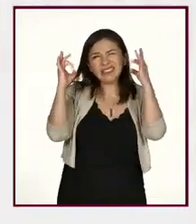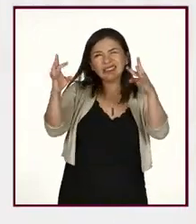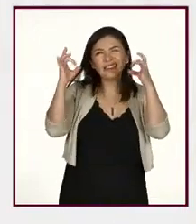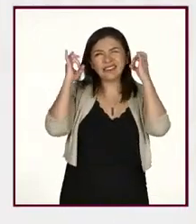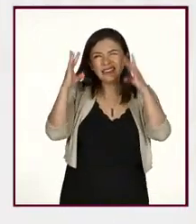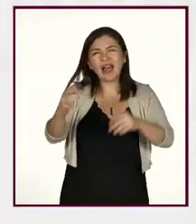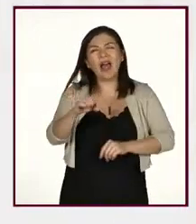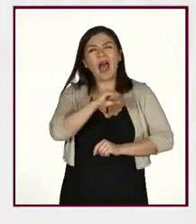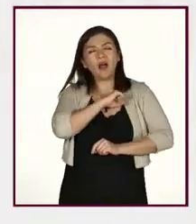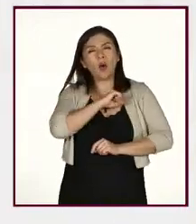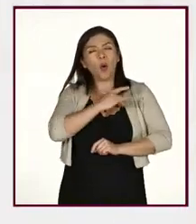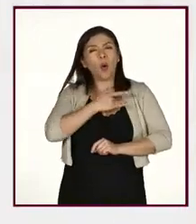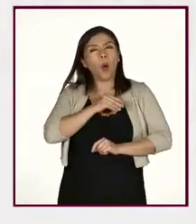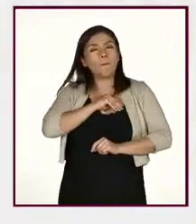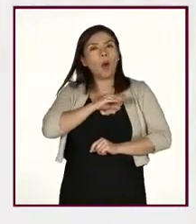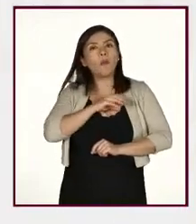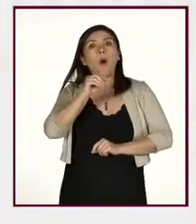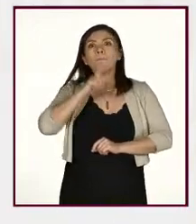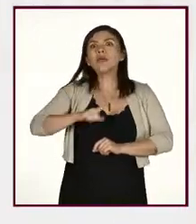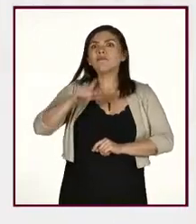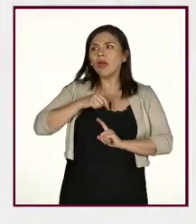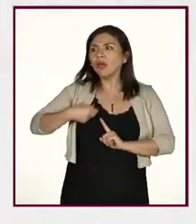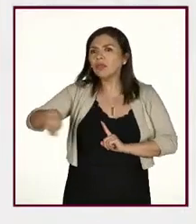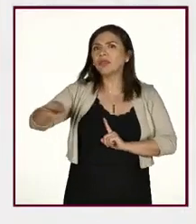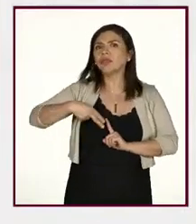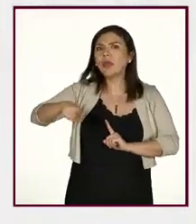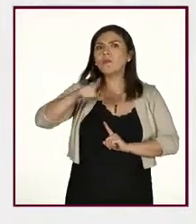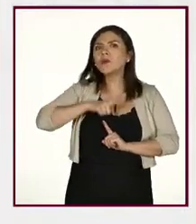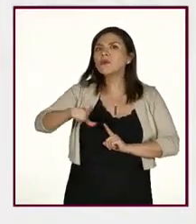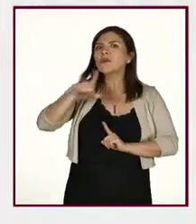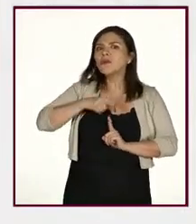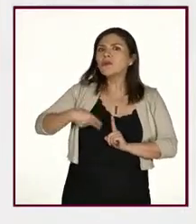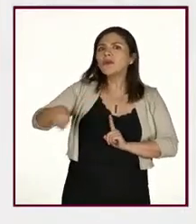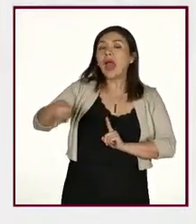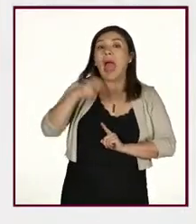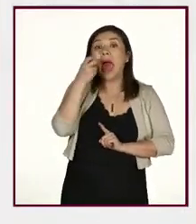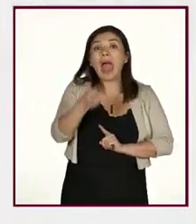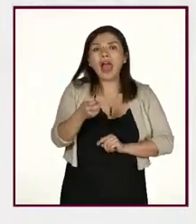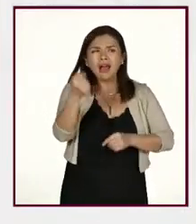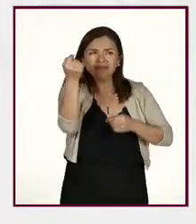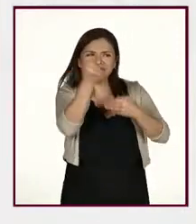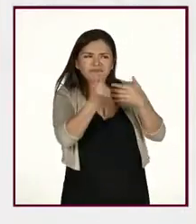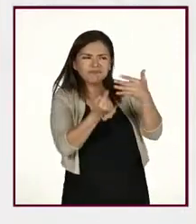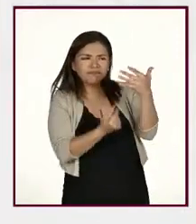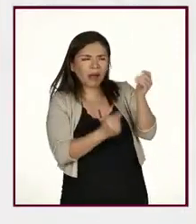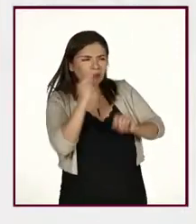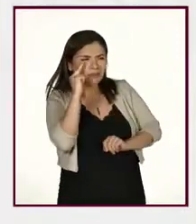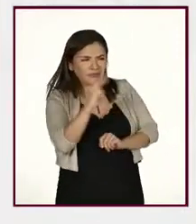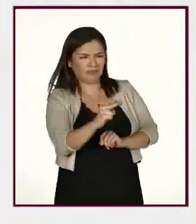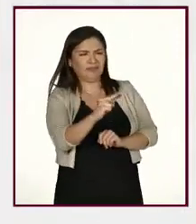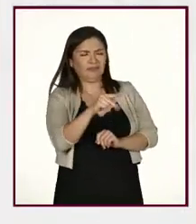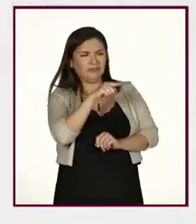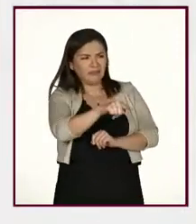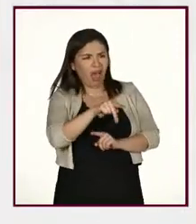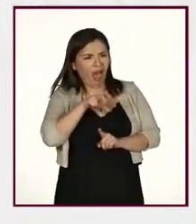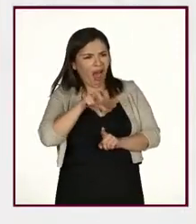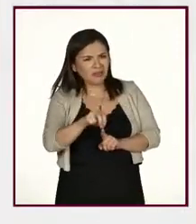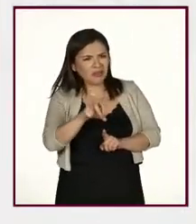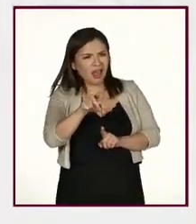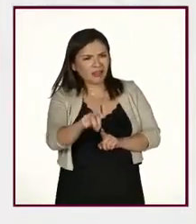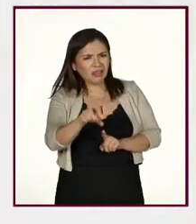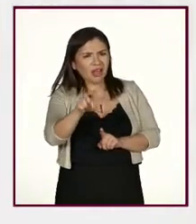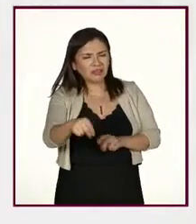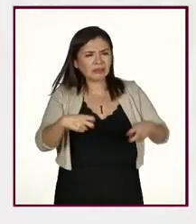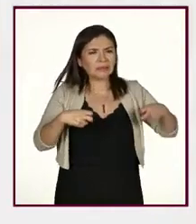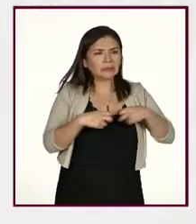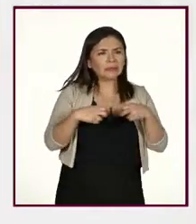en la frecuencia urinaria, ¿sí? Entonces son síntomas que al estar en un estado pues crónico de ansiedad,